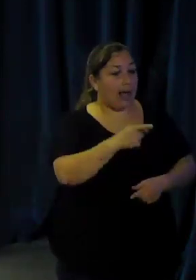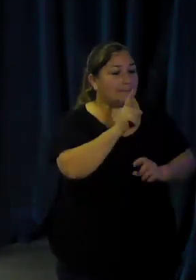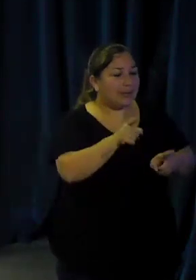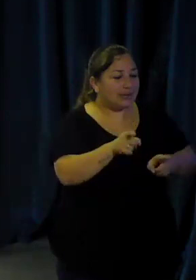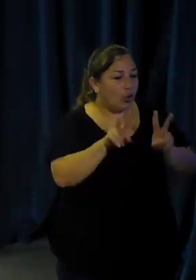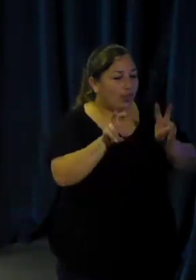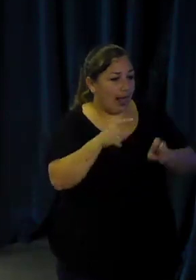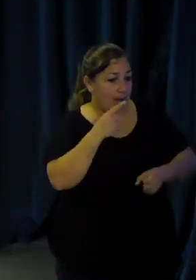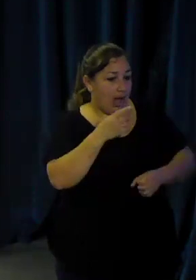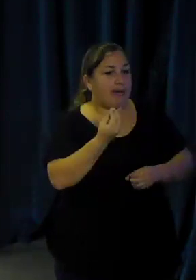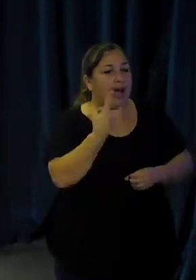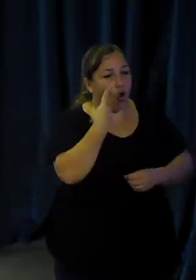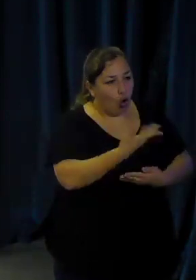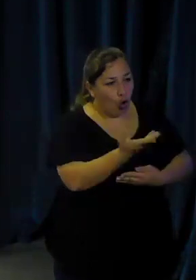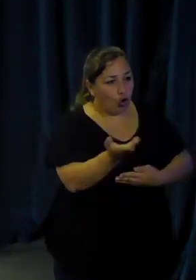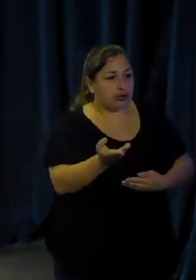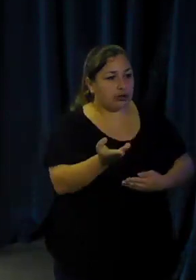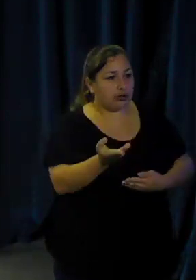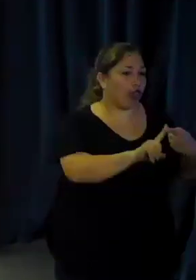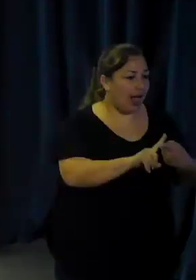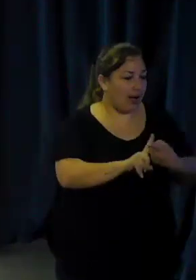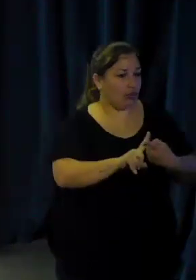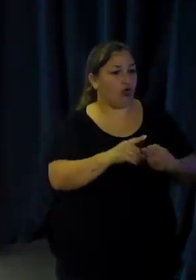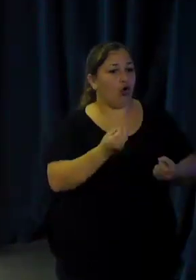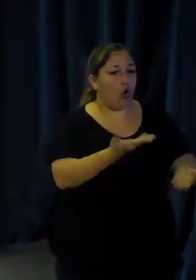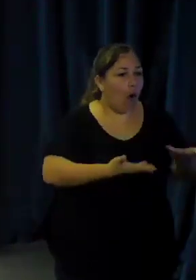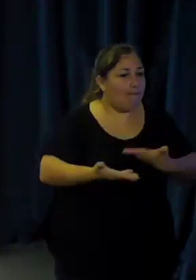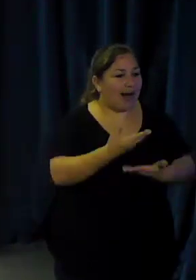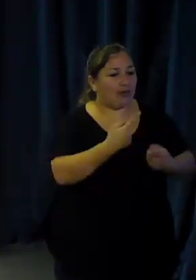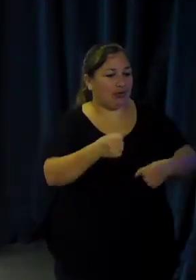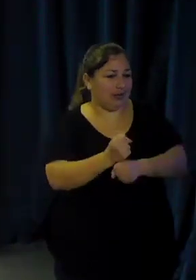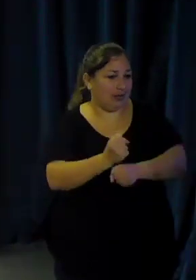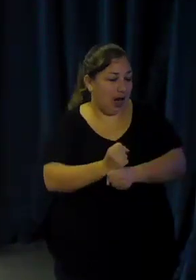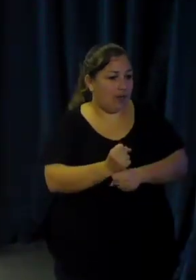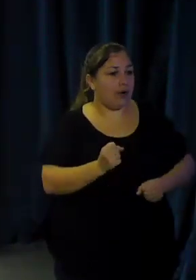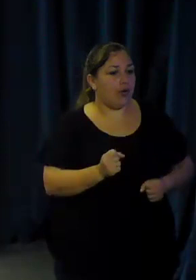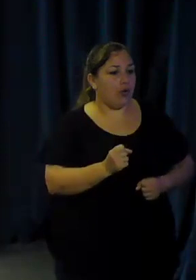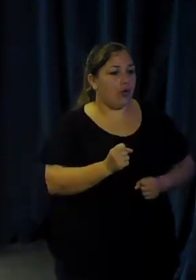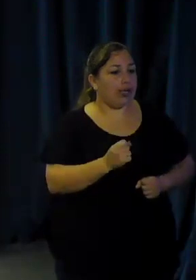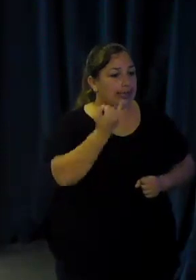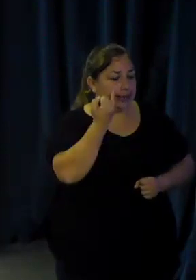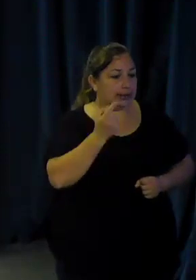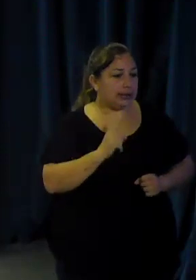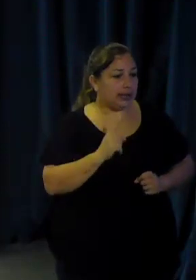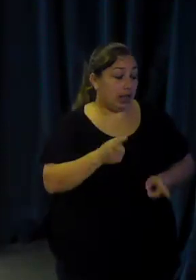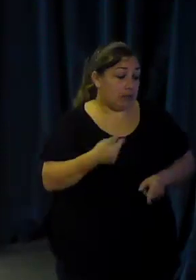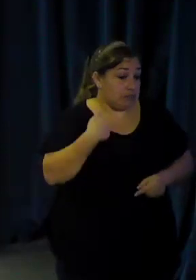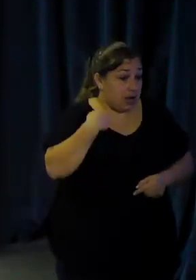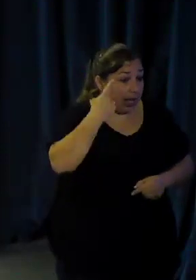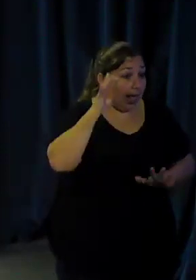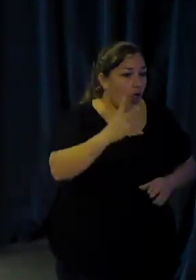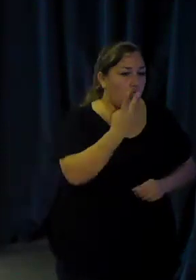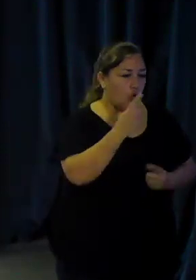conozcan, para que se pongan en contacto, para que compartan las buenas prácticas. Y creo que hay dos cosas que me